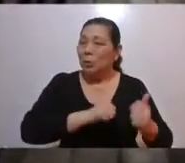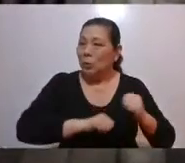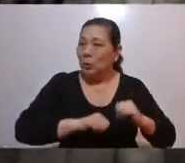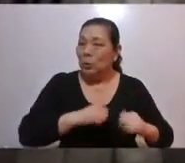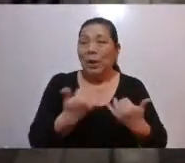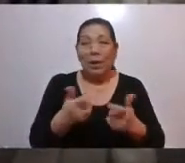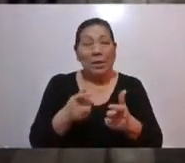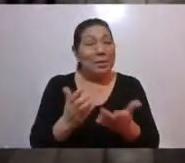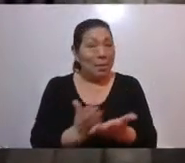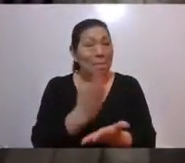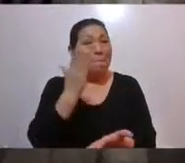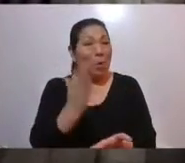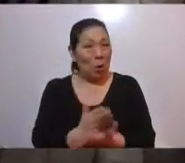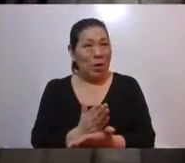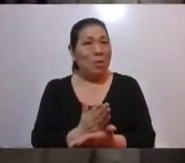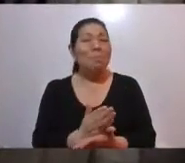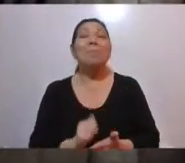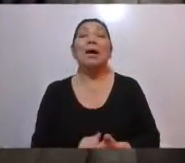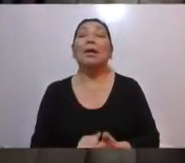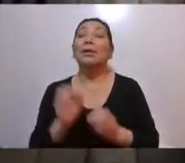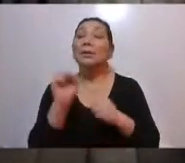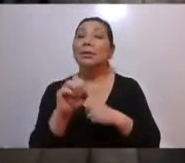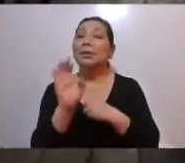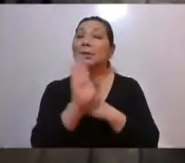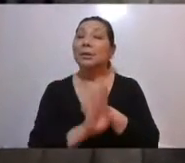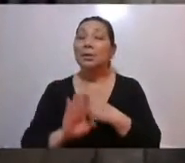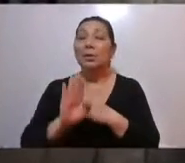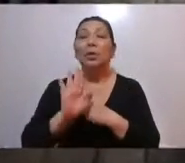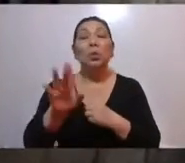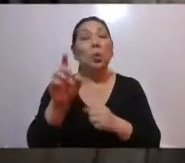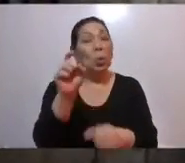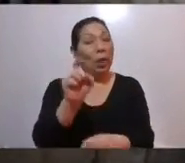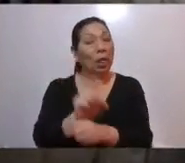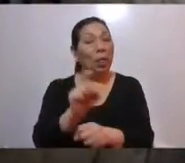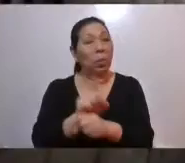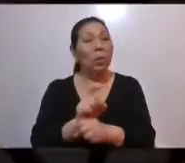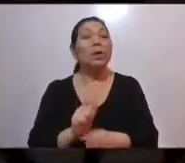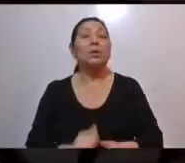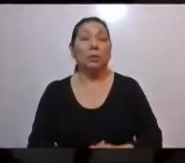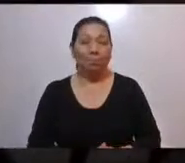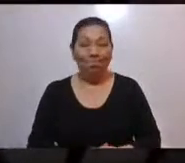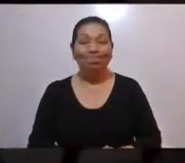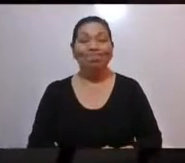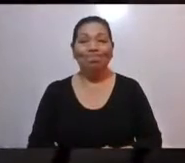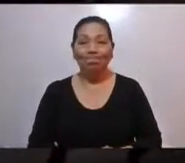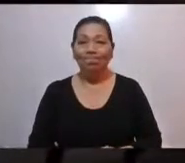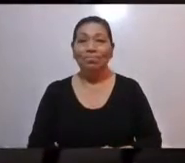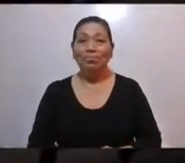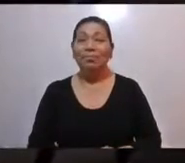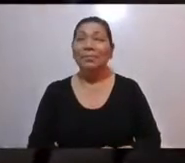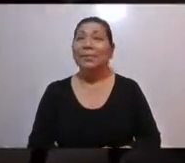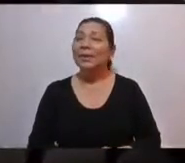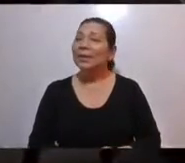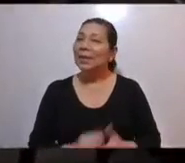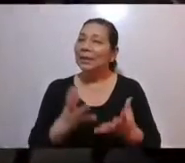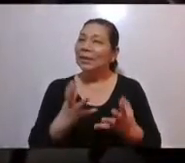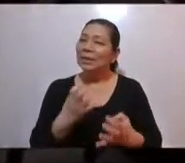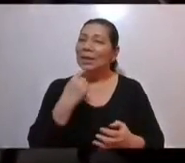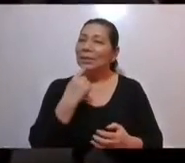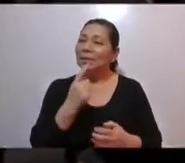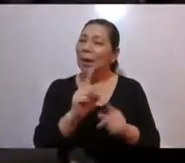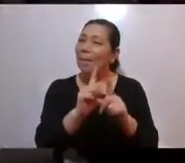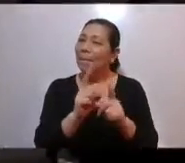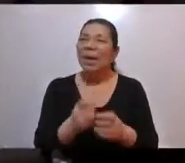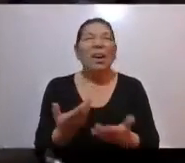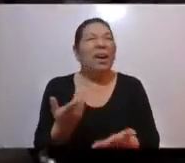ciudadanas que se encuentren en esta situación y de esta manera garantizar el derecho a su educación. Bien.